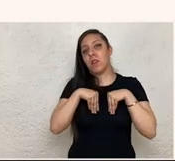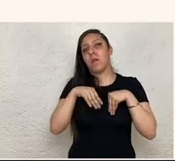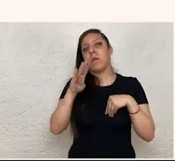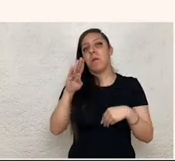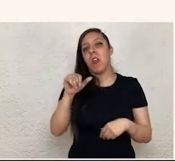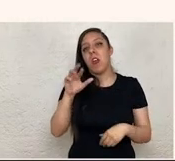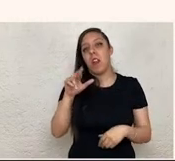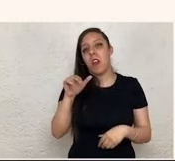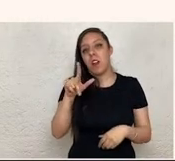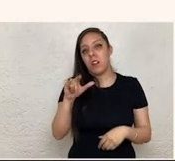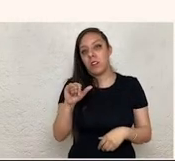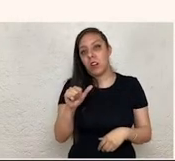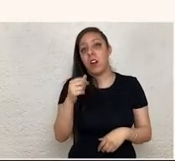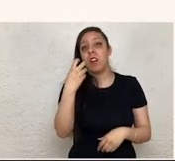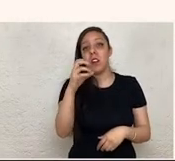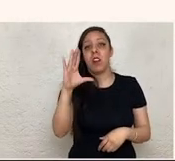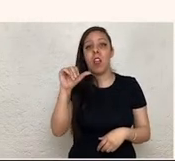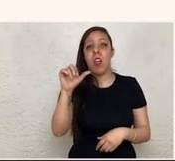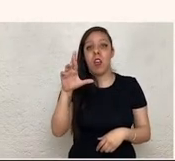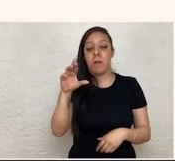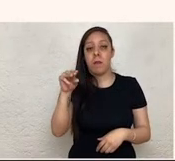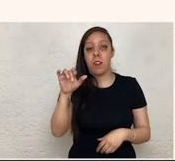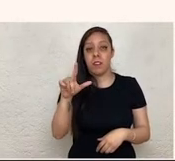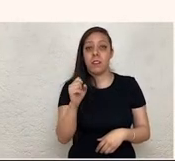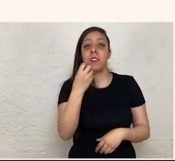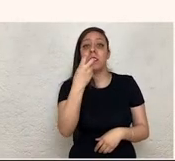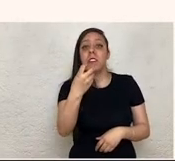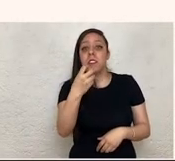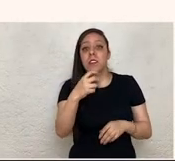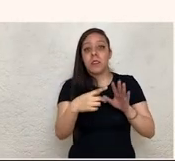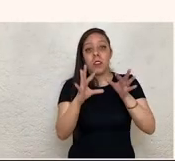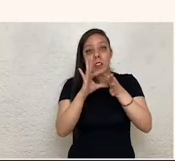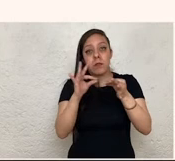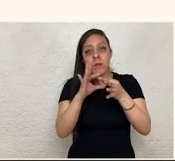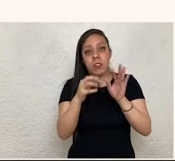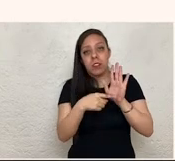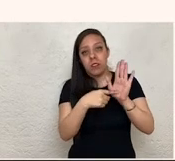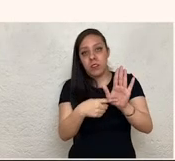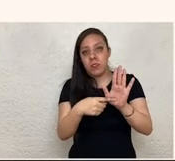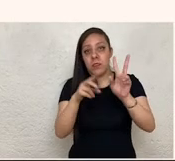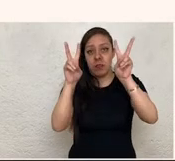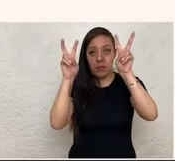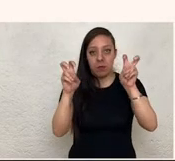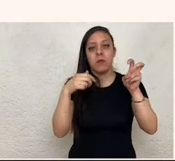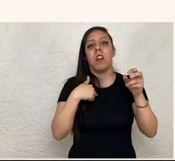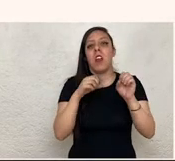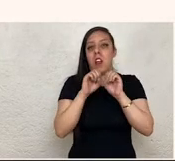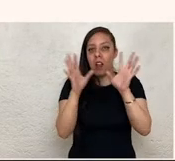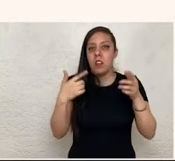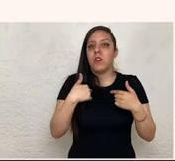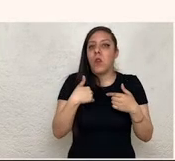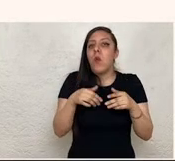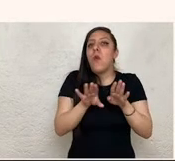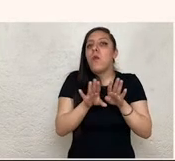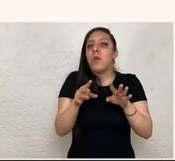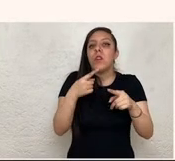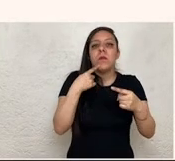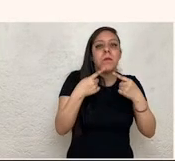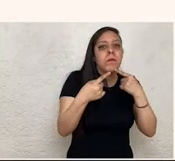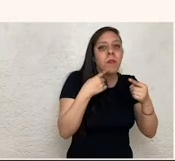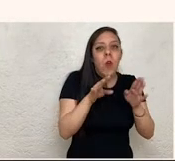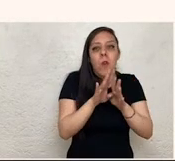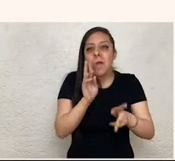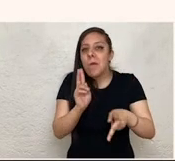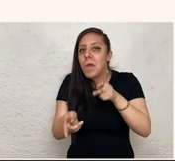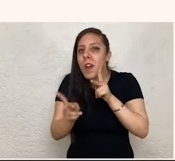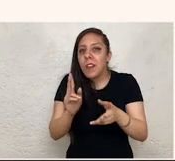bueno, Margaret también, Camila igual hablaron un poco de eso, pero que son temas que evidentemente en una conversación, en